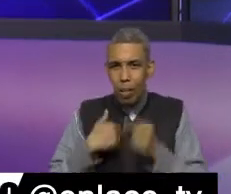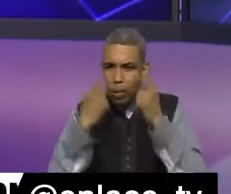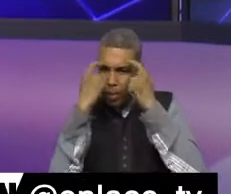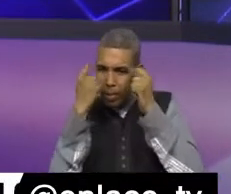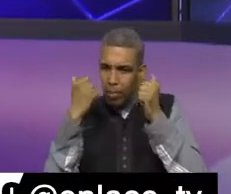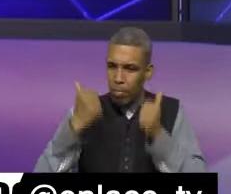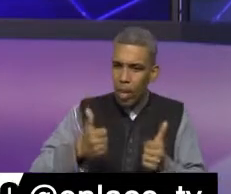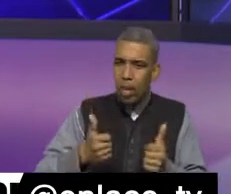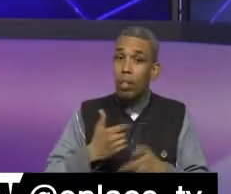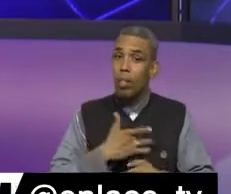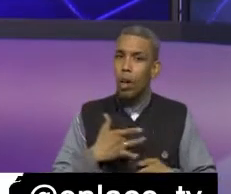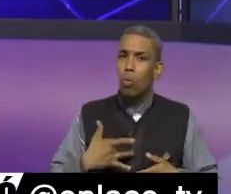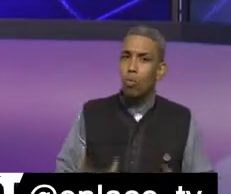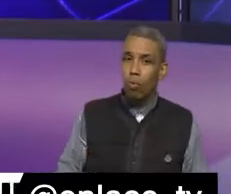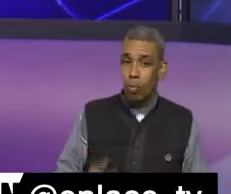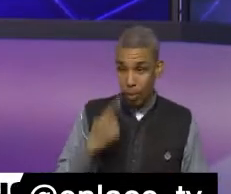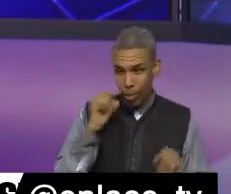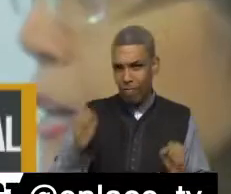Institución San Camilo.